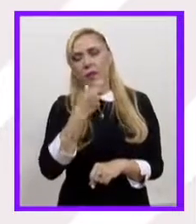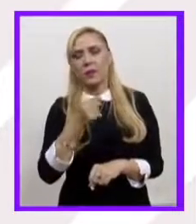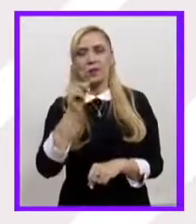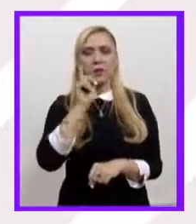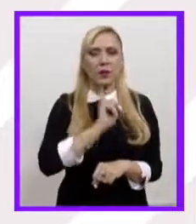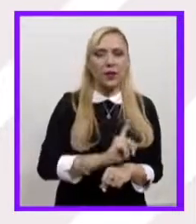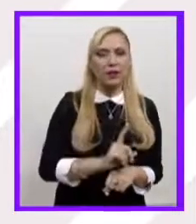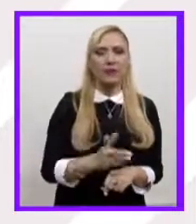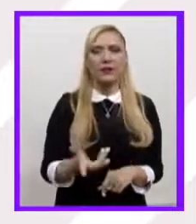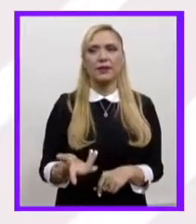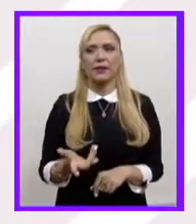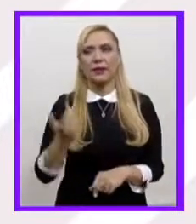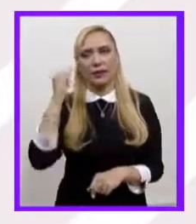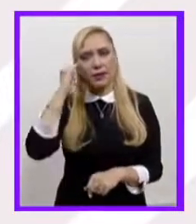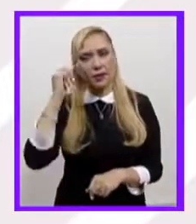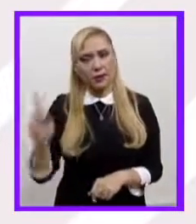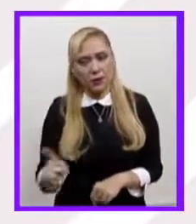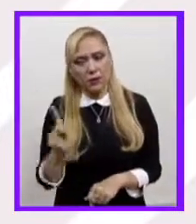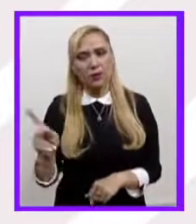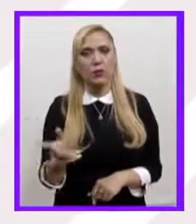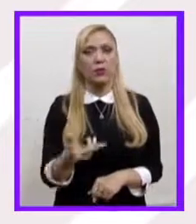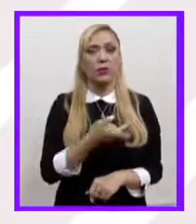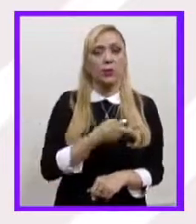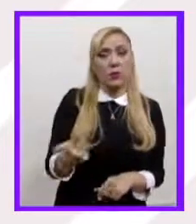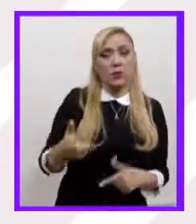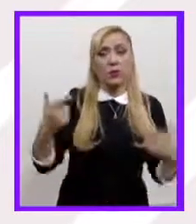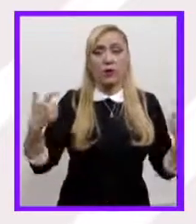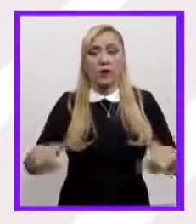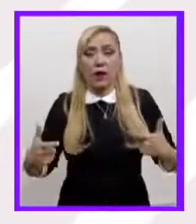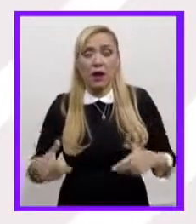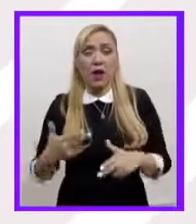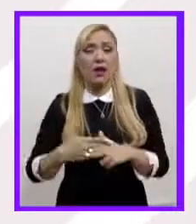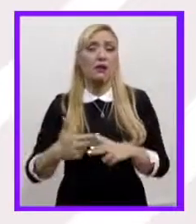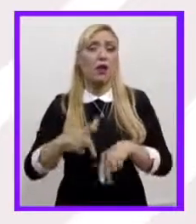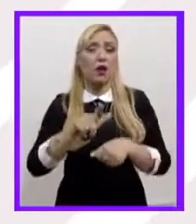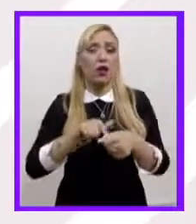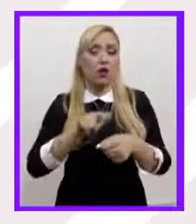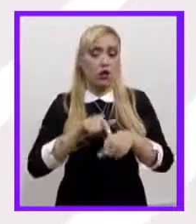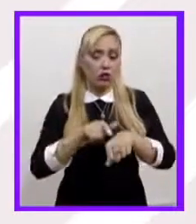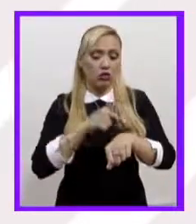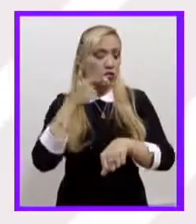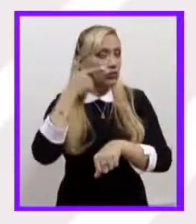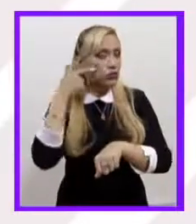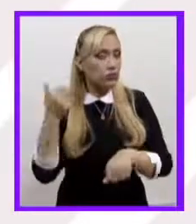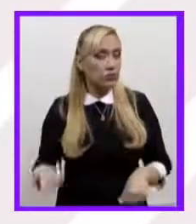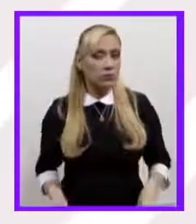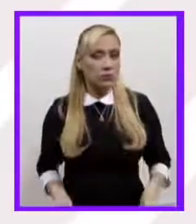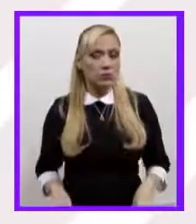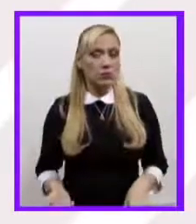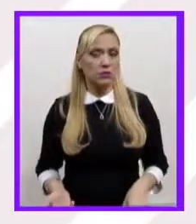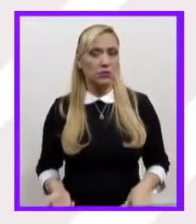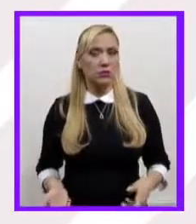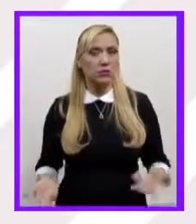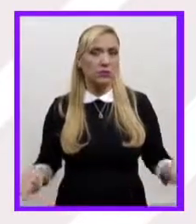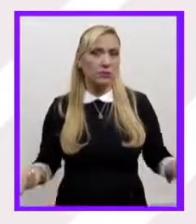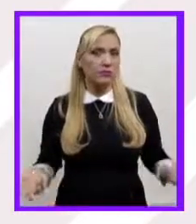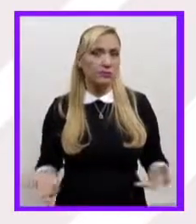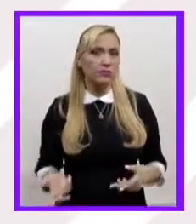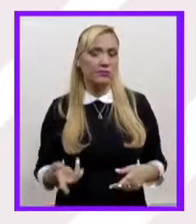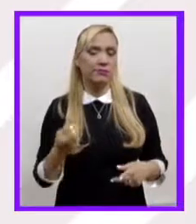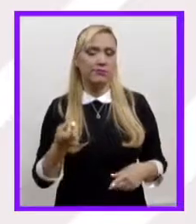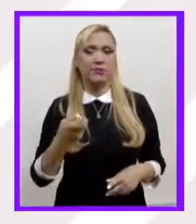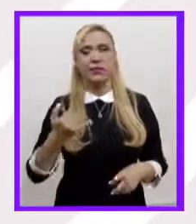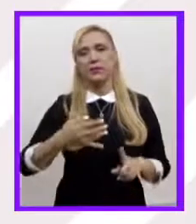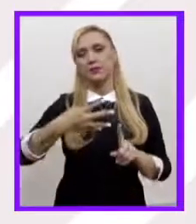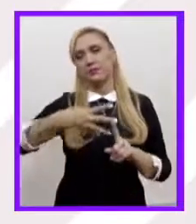género, la etnia, la clase social, incluso hasta el color de piel, no tiene que ver, como yo sé, el racismo, y bueno, la